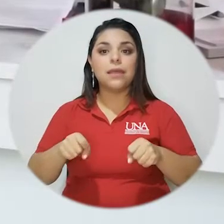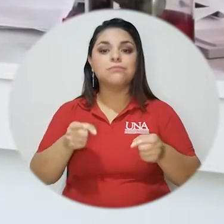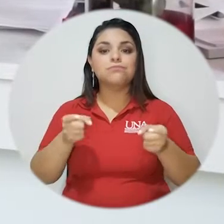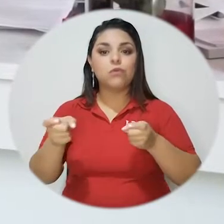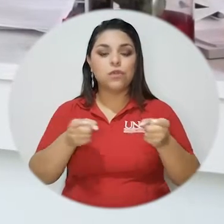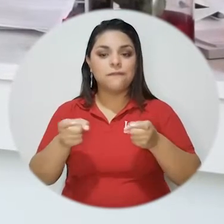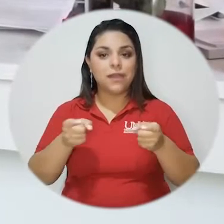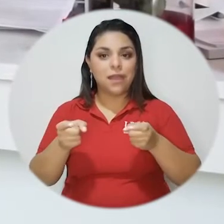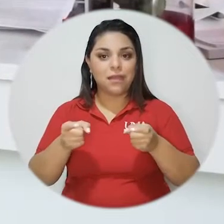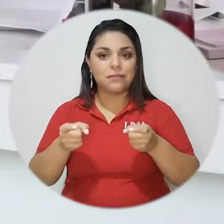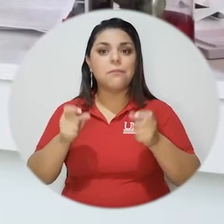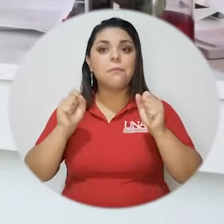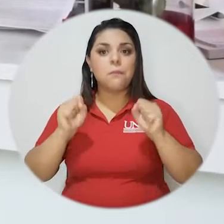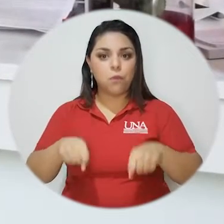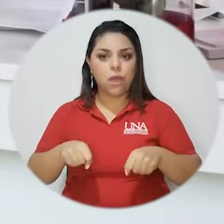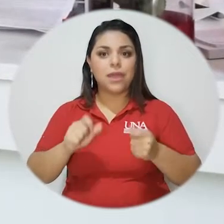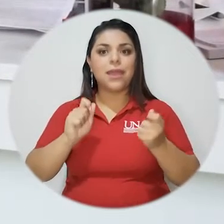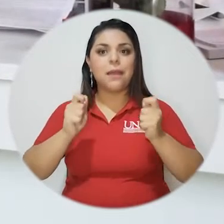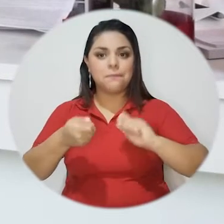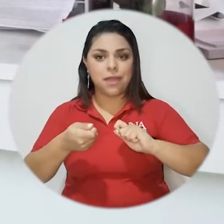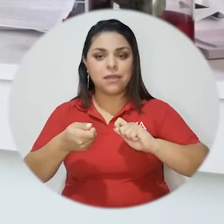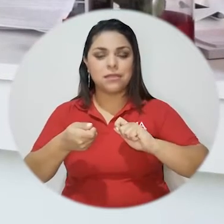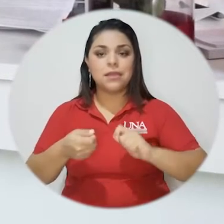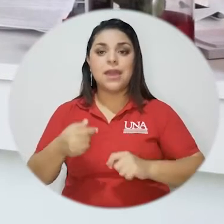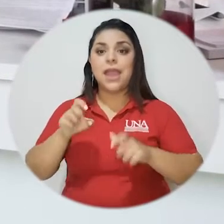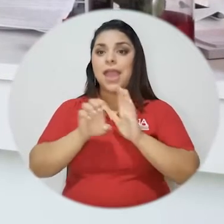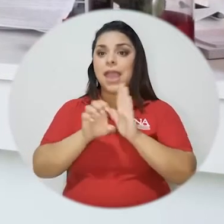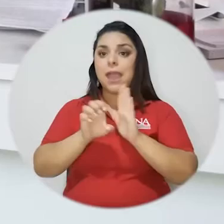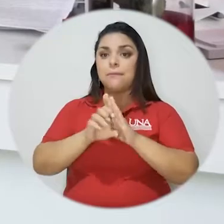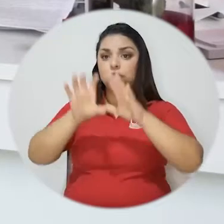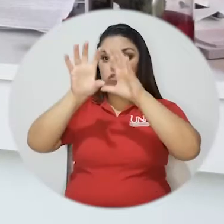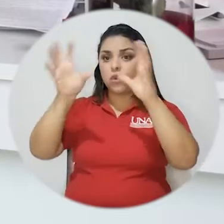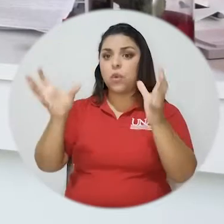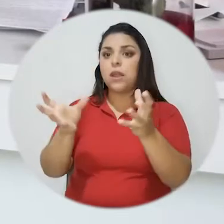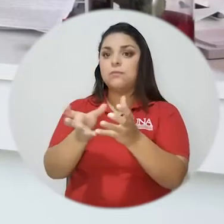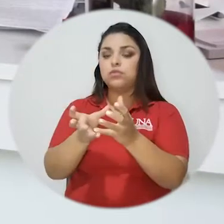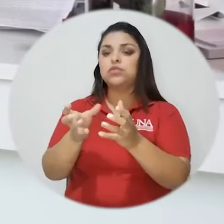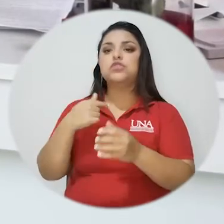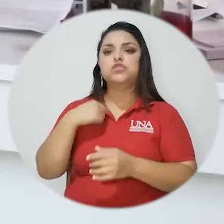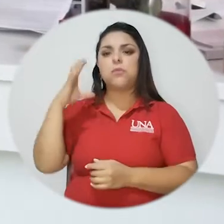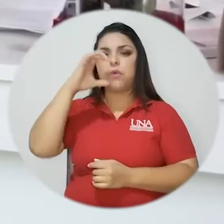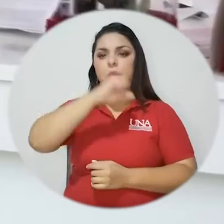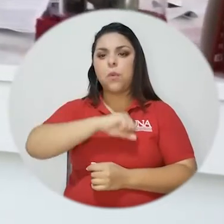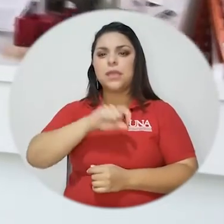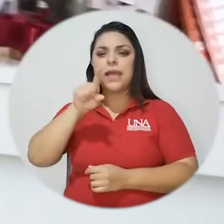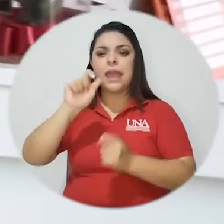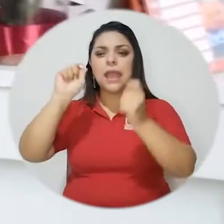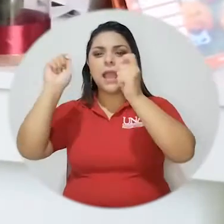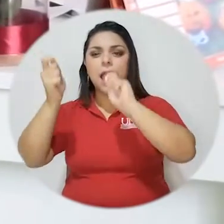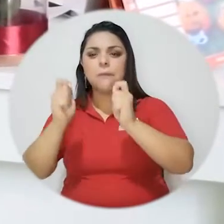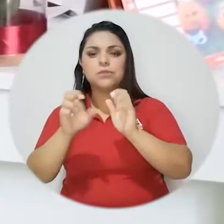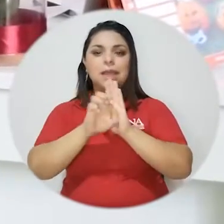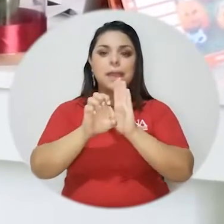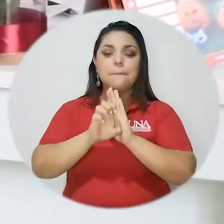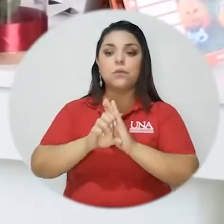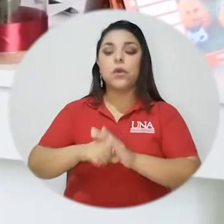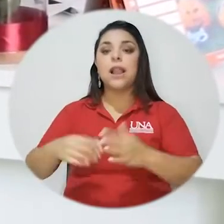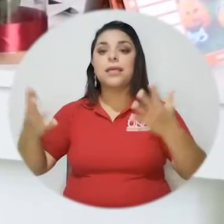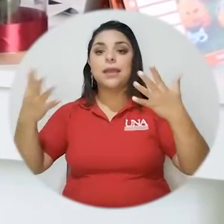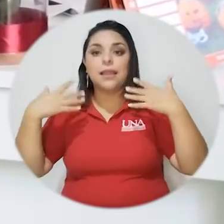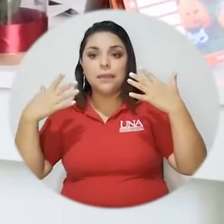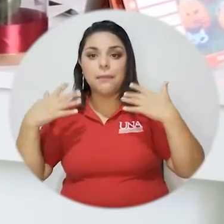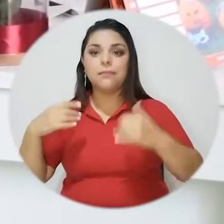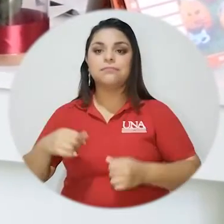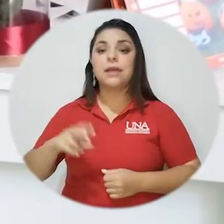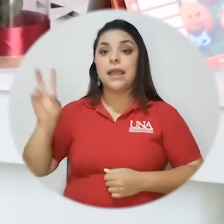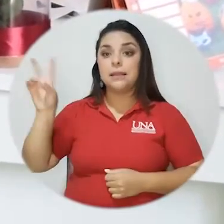viendo, la reducción de los casos en todo el mundo, para mí tiene explicaciones climáticas, virales, la